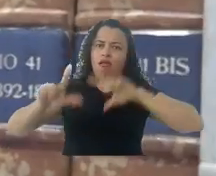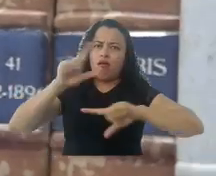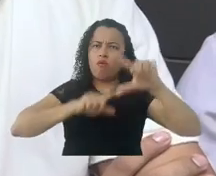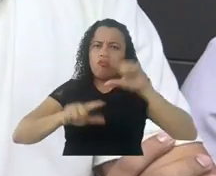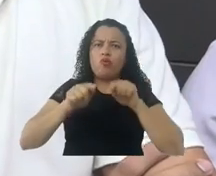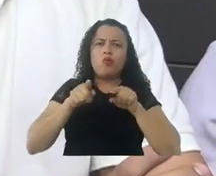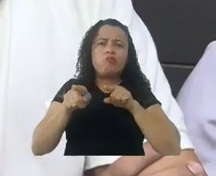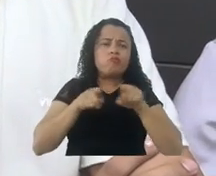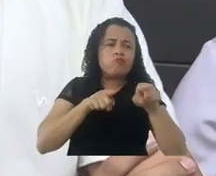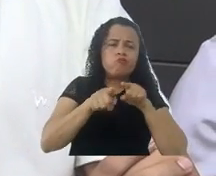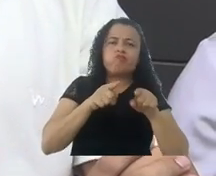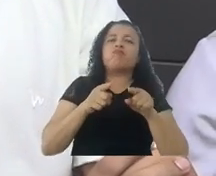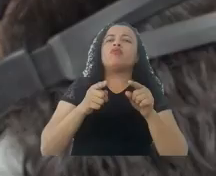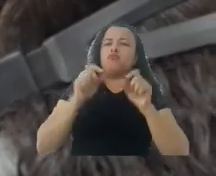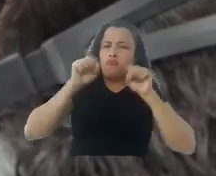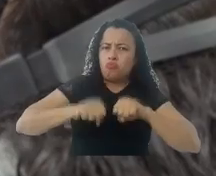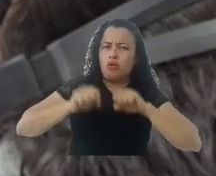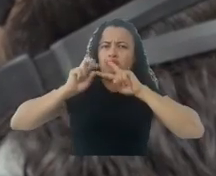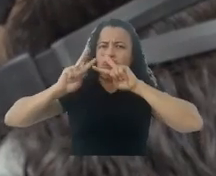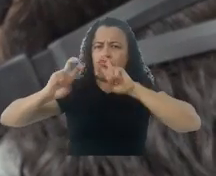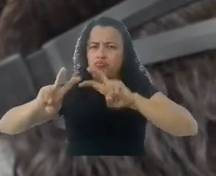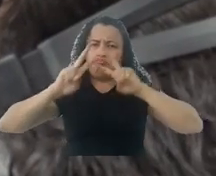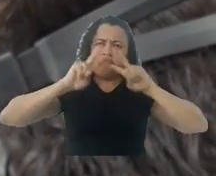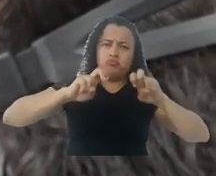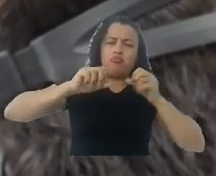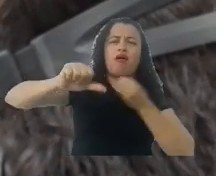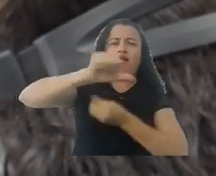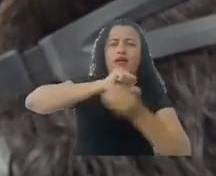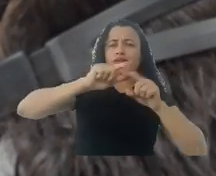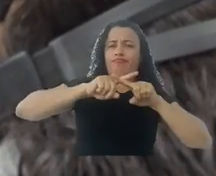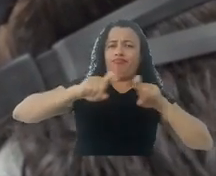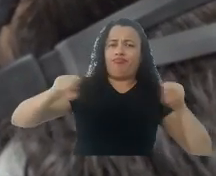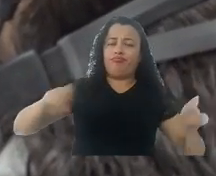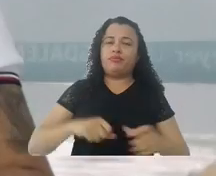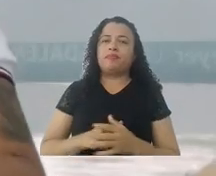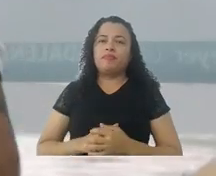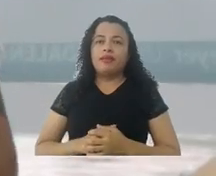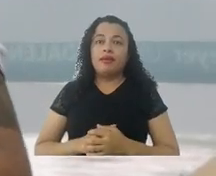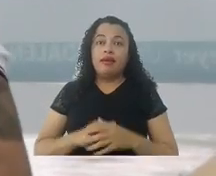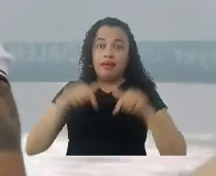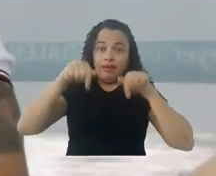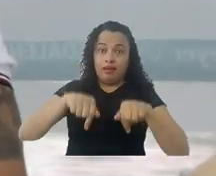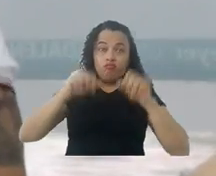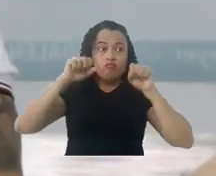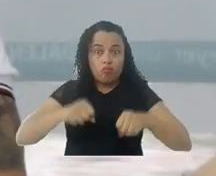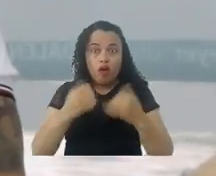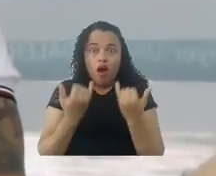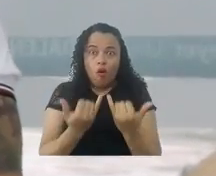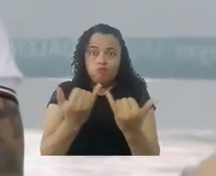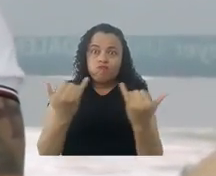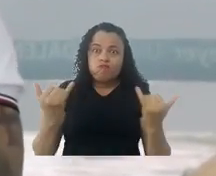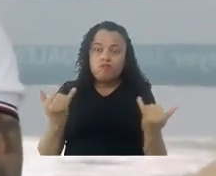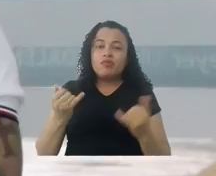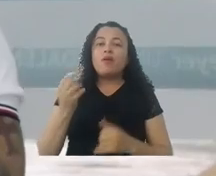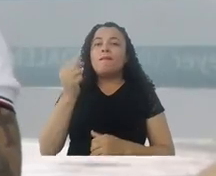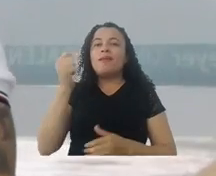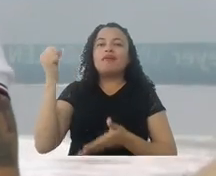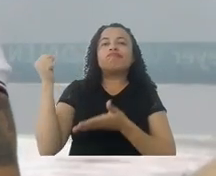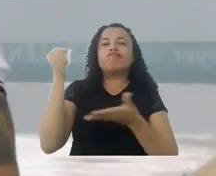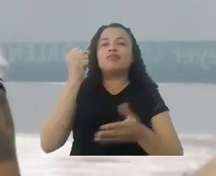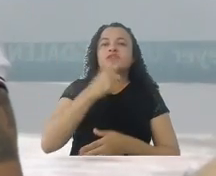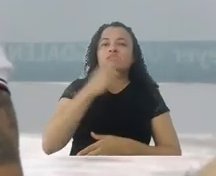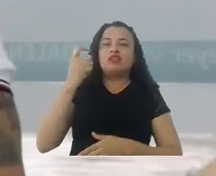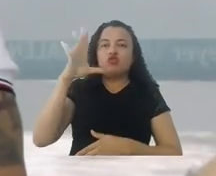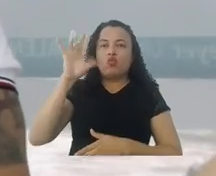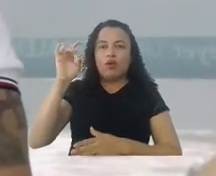el laboratorio tiene para investigación en muchísimas áreas. Para hacer esto posible, pues invertimos como